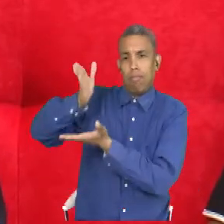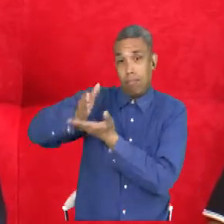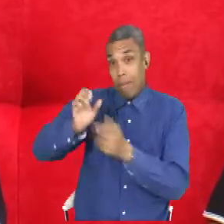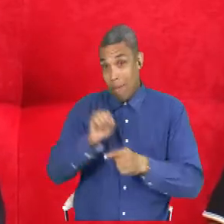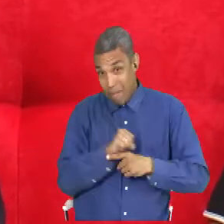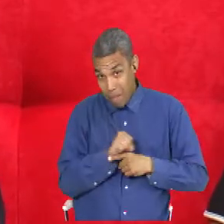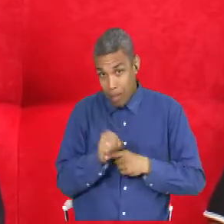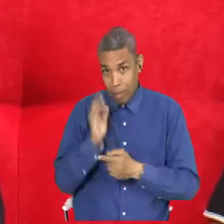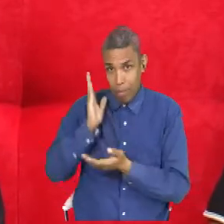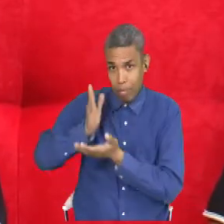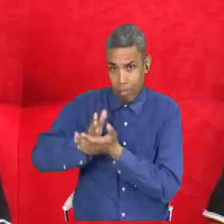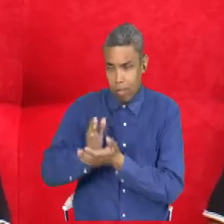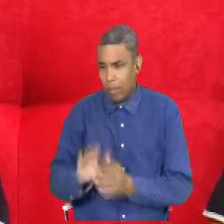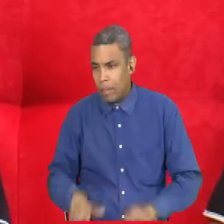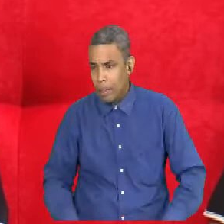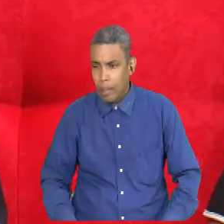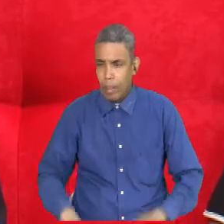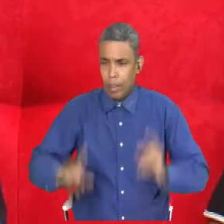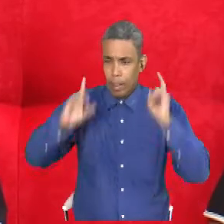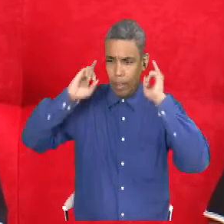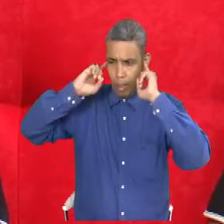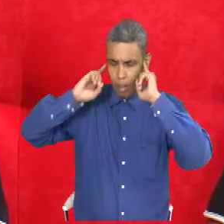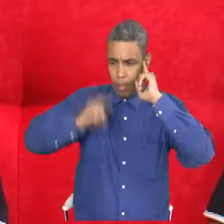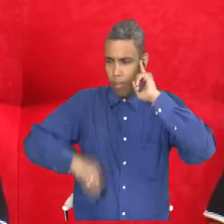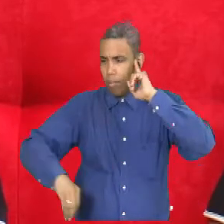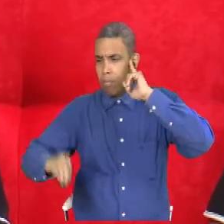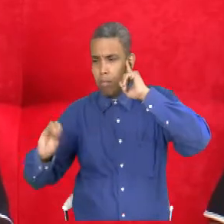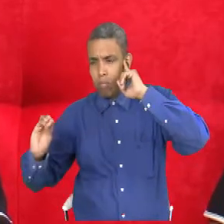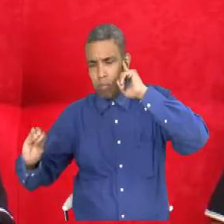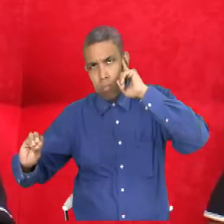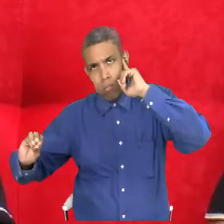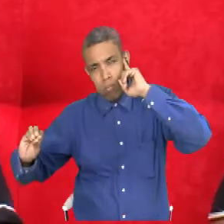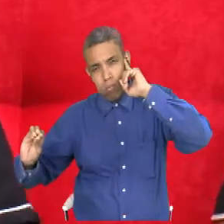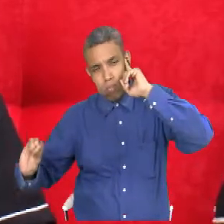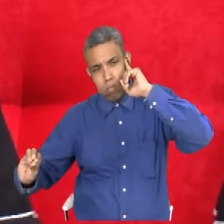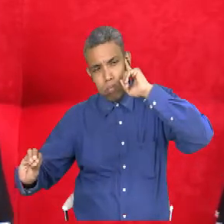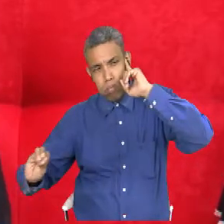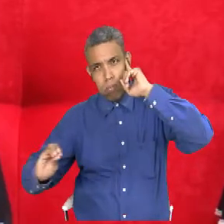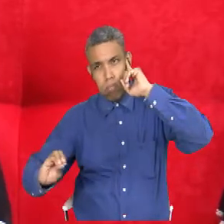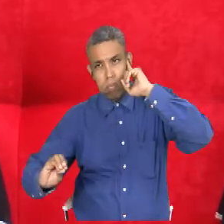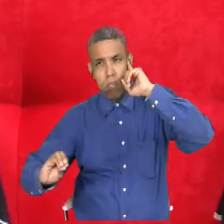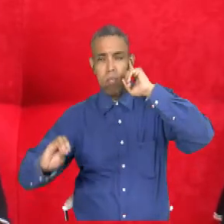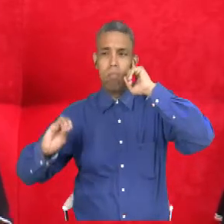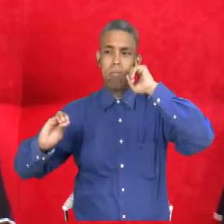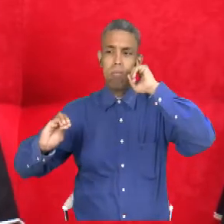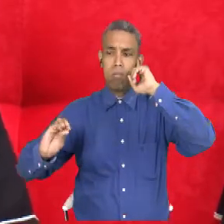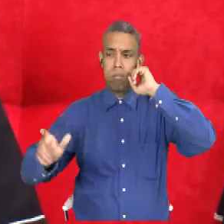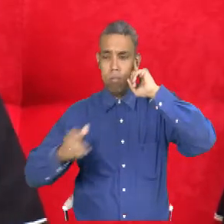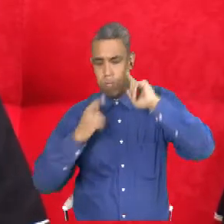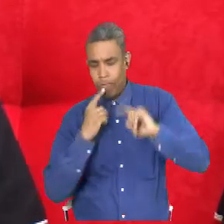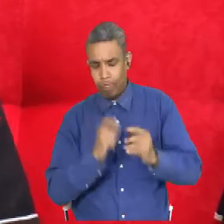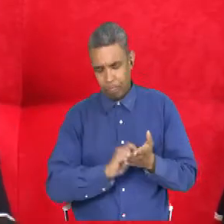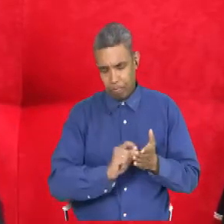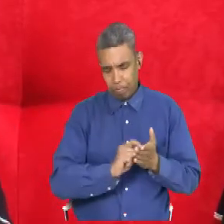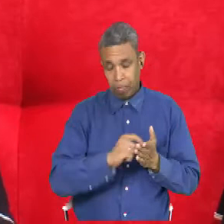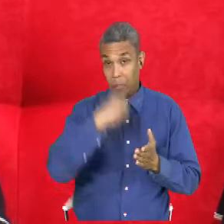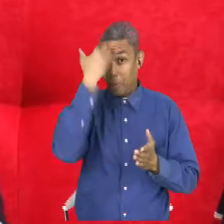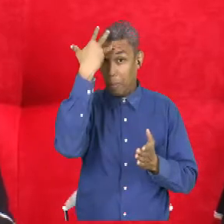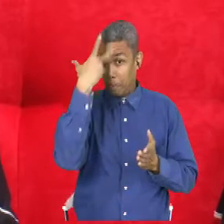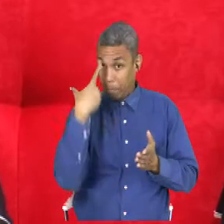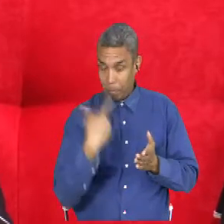por los animales, como ese contacto directo, no solamente con el animal, con el dueño del propietario, hay una relación